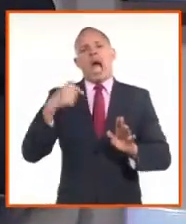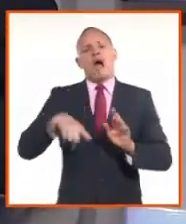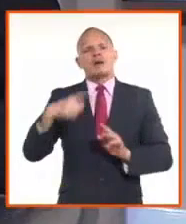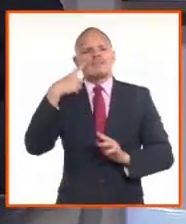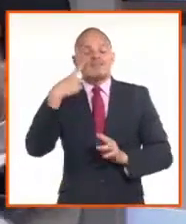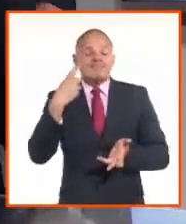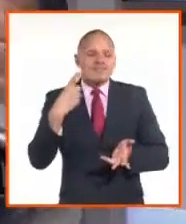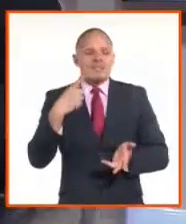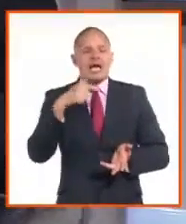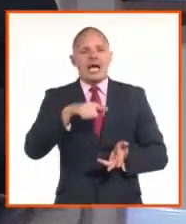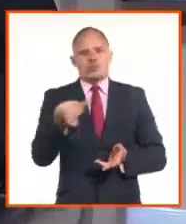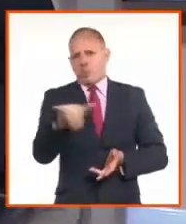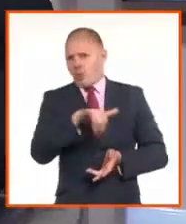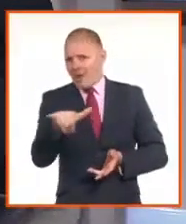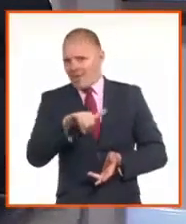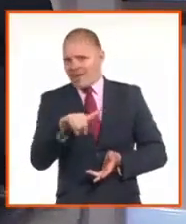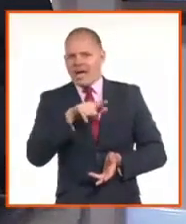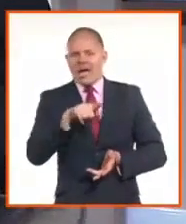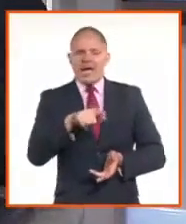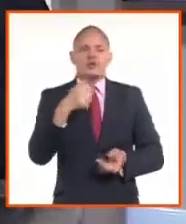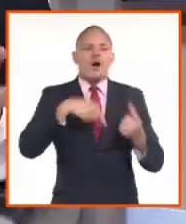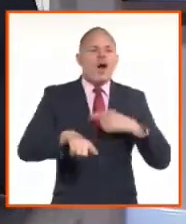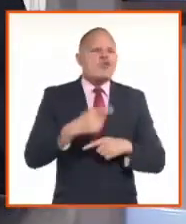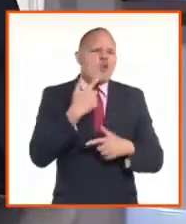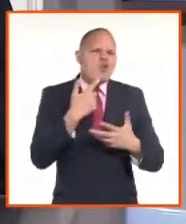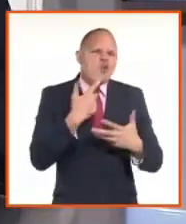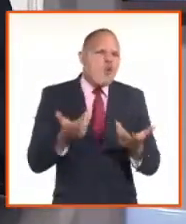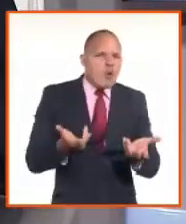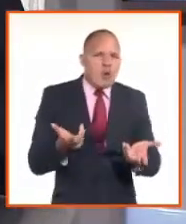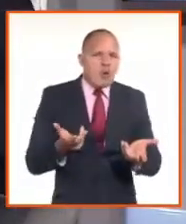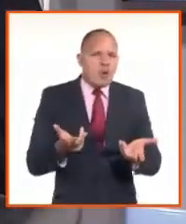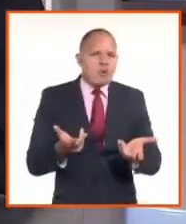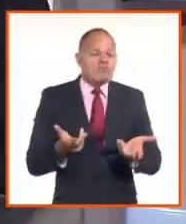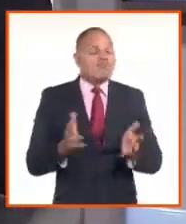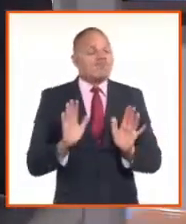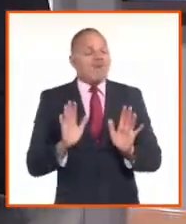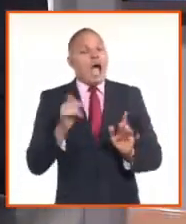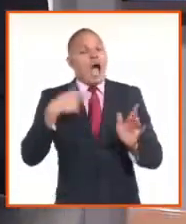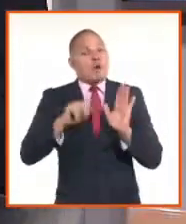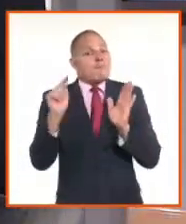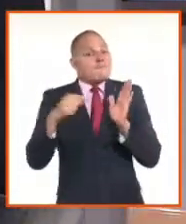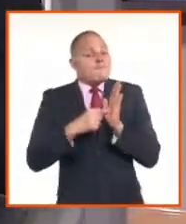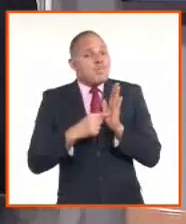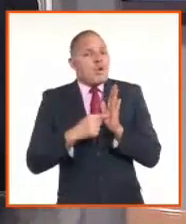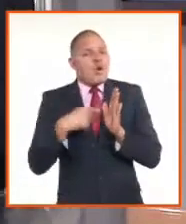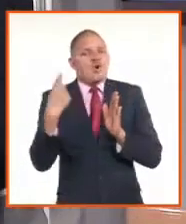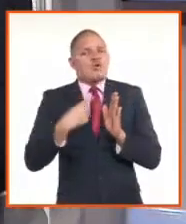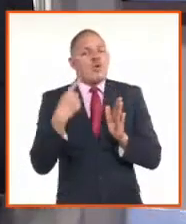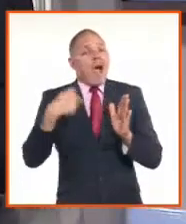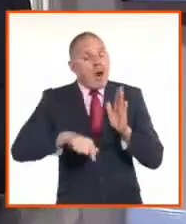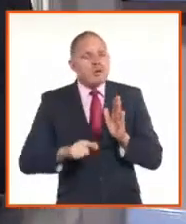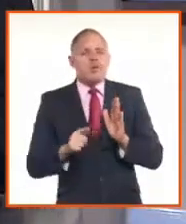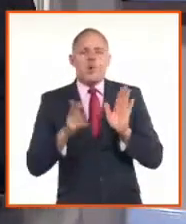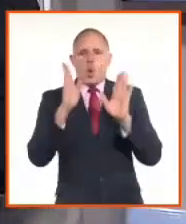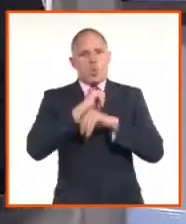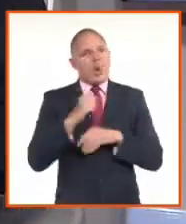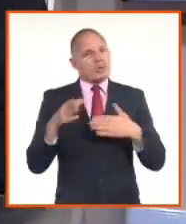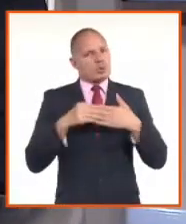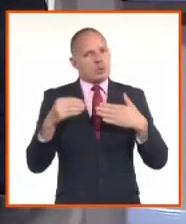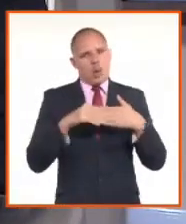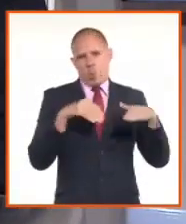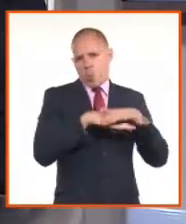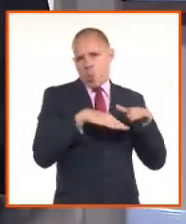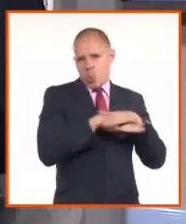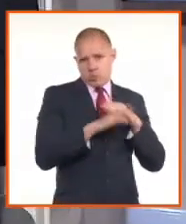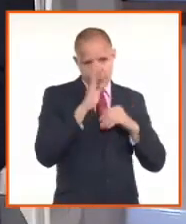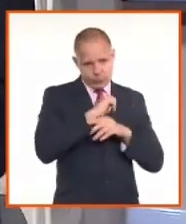costo es mayor costos hoy hoy hoy hoy es no tener la división de raíz la ayuda nosotros tenemos que tomar ese poner las balanzas también en